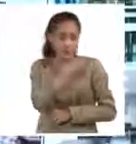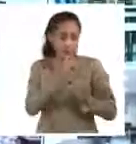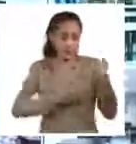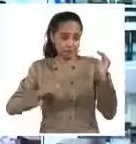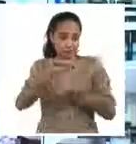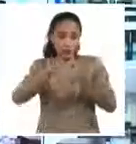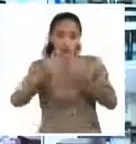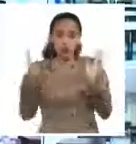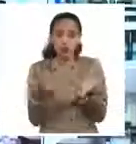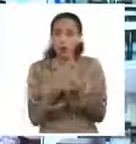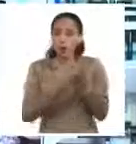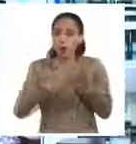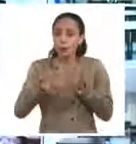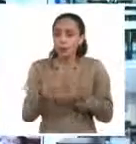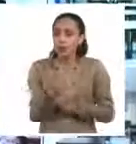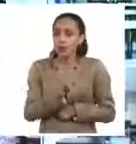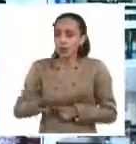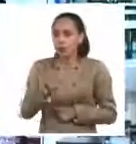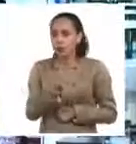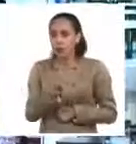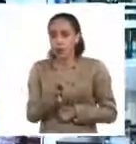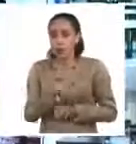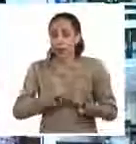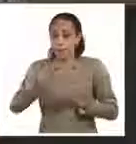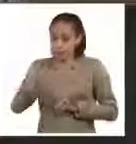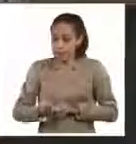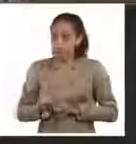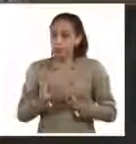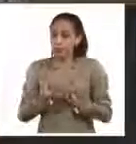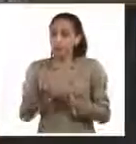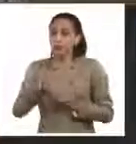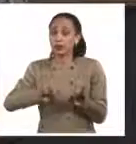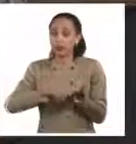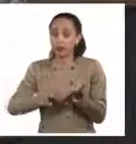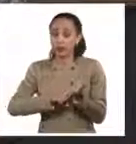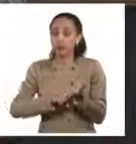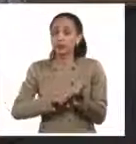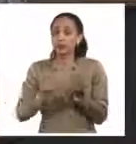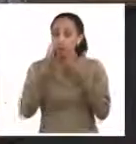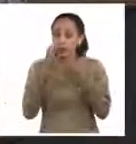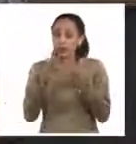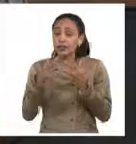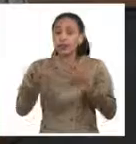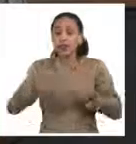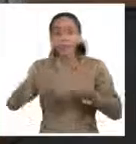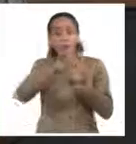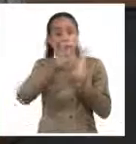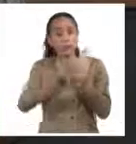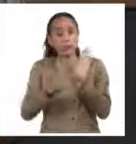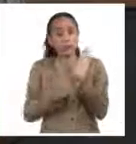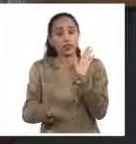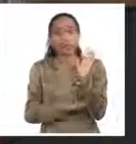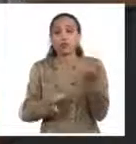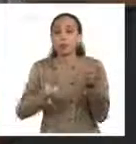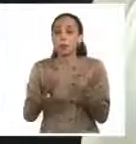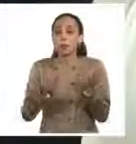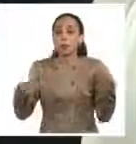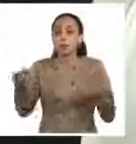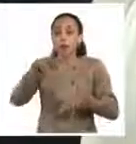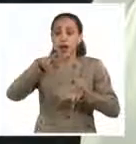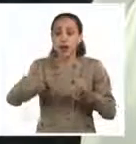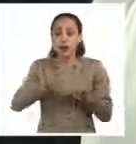todas las provincias las alertas realizadas por los expertos este martes e indicó extremar las medidas fundamentalmente en La Habana,